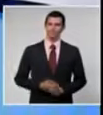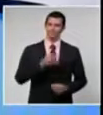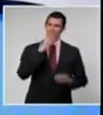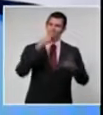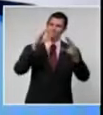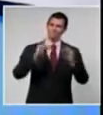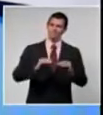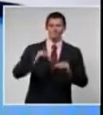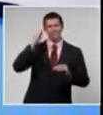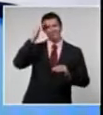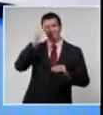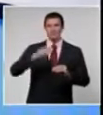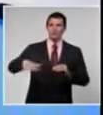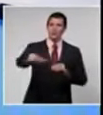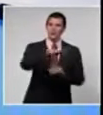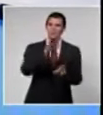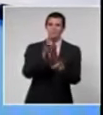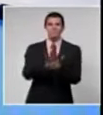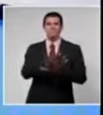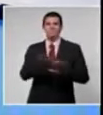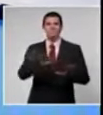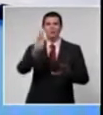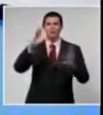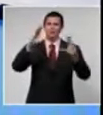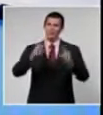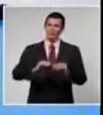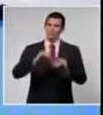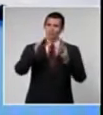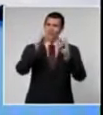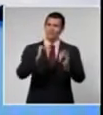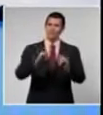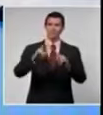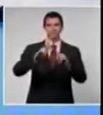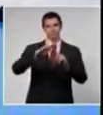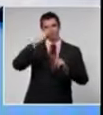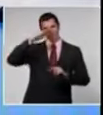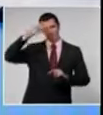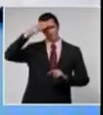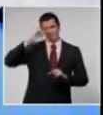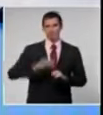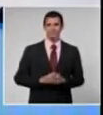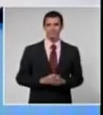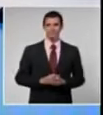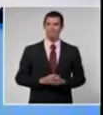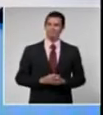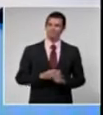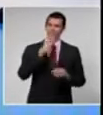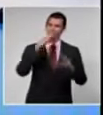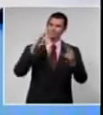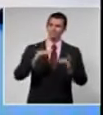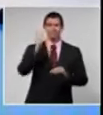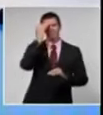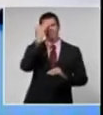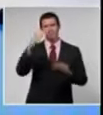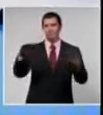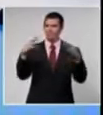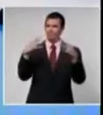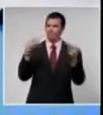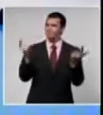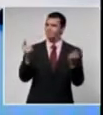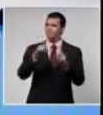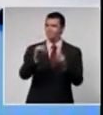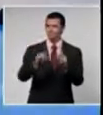noches. Al saludarlos, estamos iniciando la emisión estelar del noticiero de la televisión cubana. Buenas noches, gracias por su compañía. De